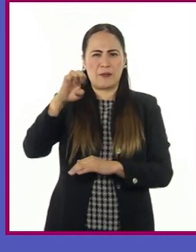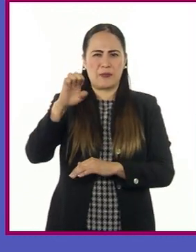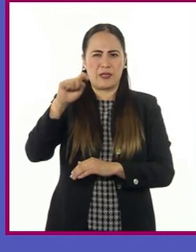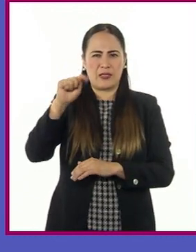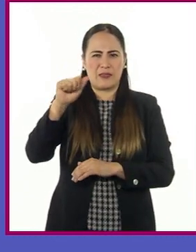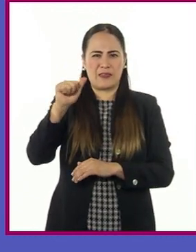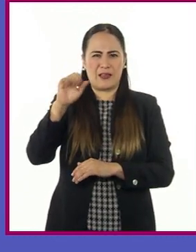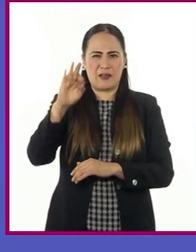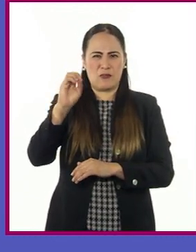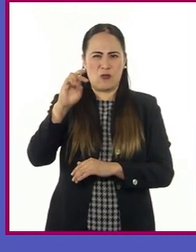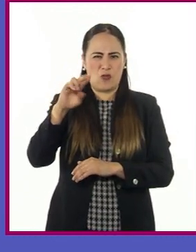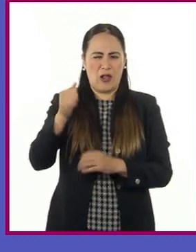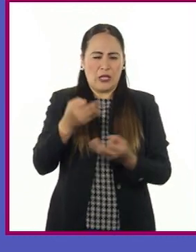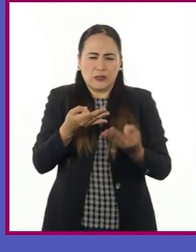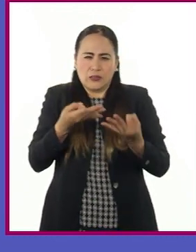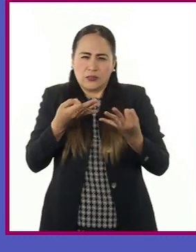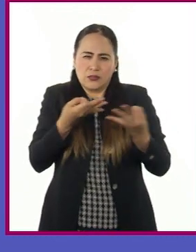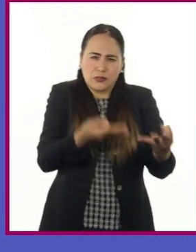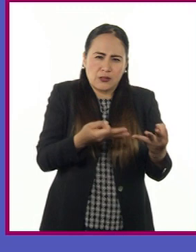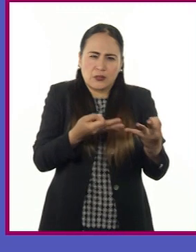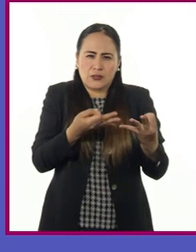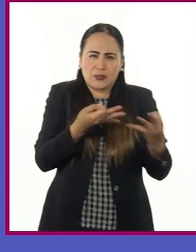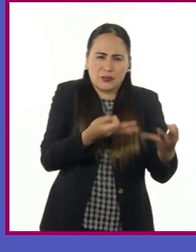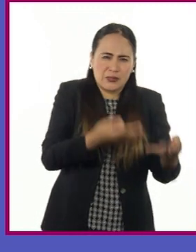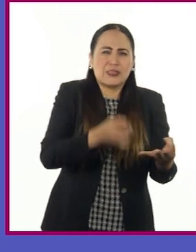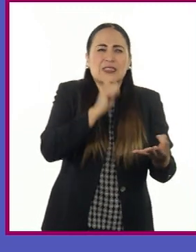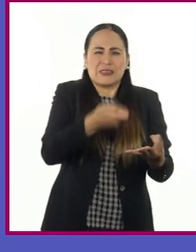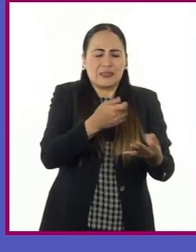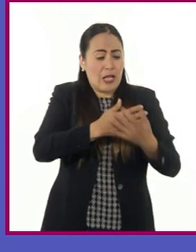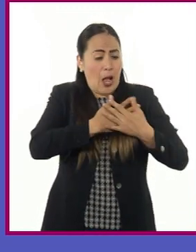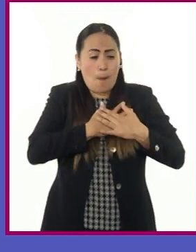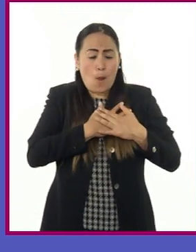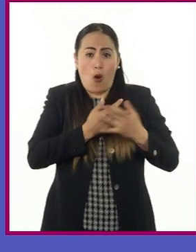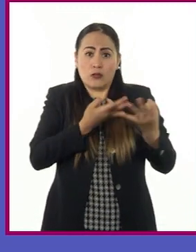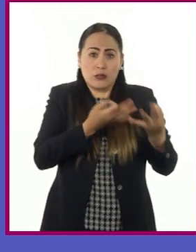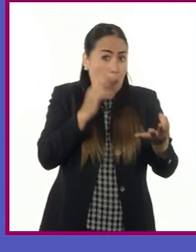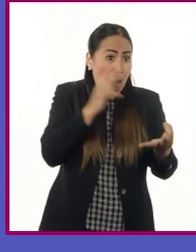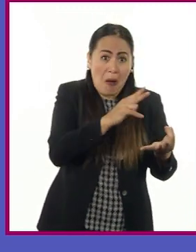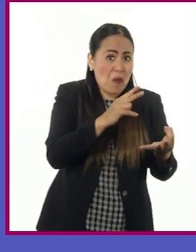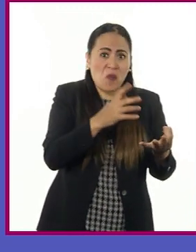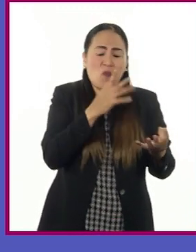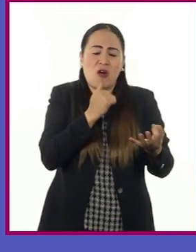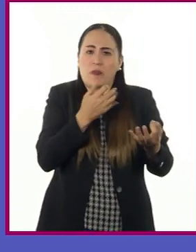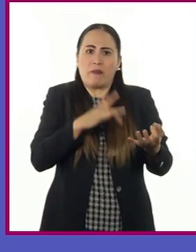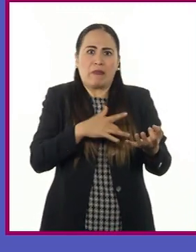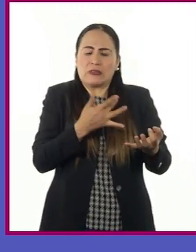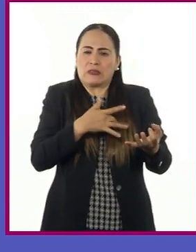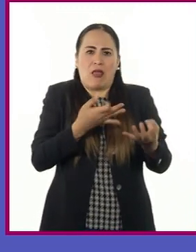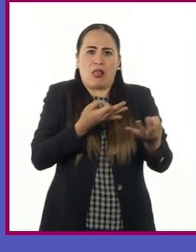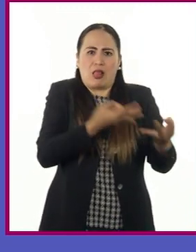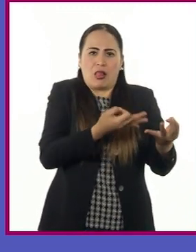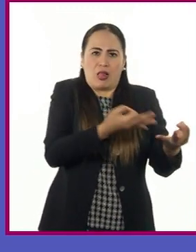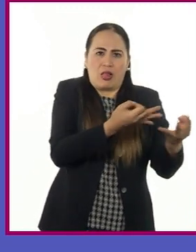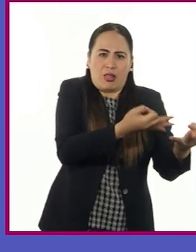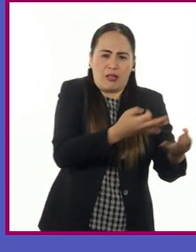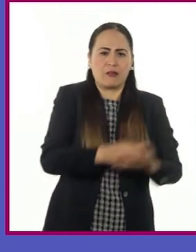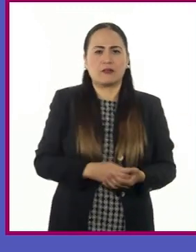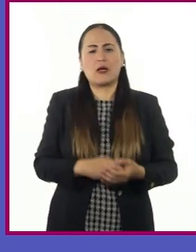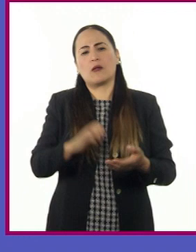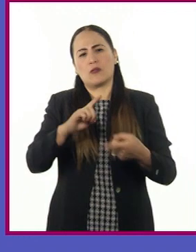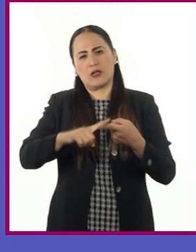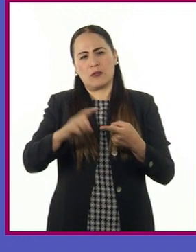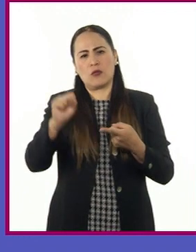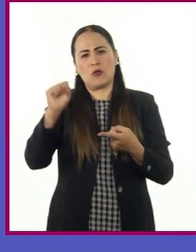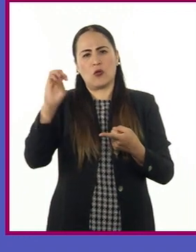atracción, de la fuerza misteriosa del amor. Fíjate también que utiliza palabras como